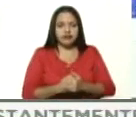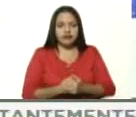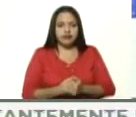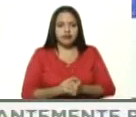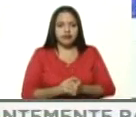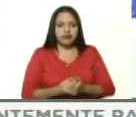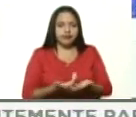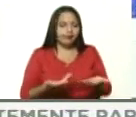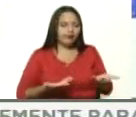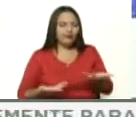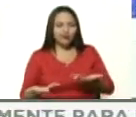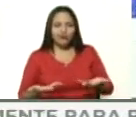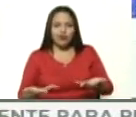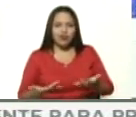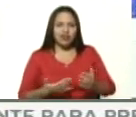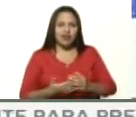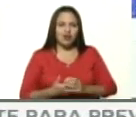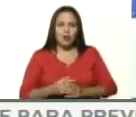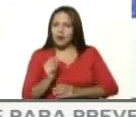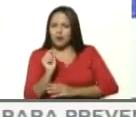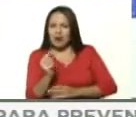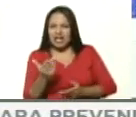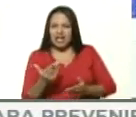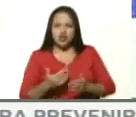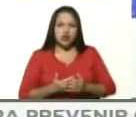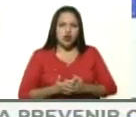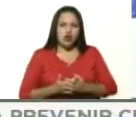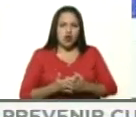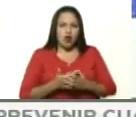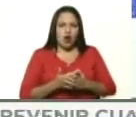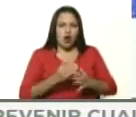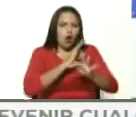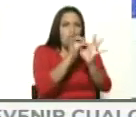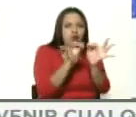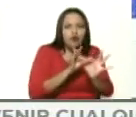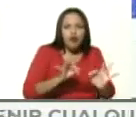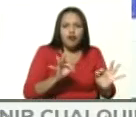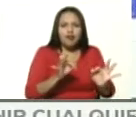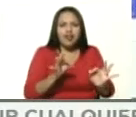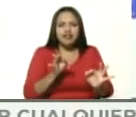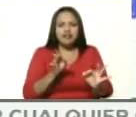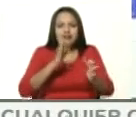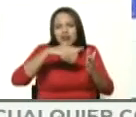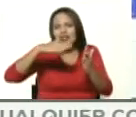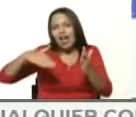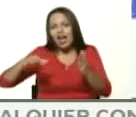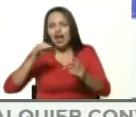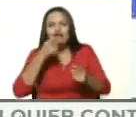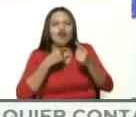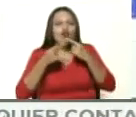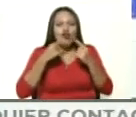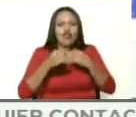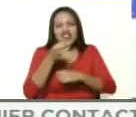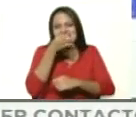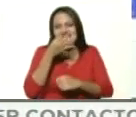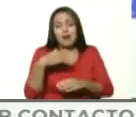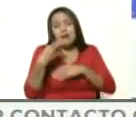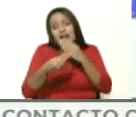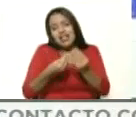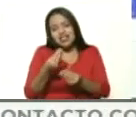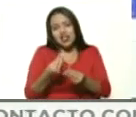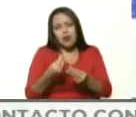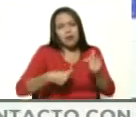con un pequeño barniz de color verde para hacerlo más amable,